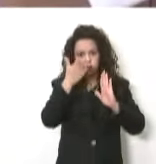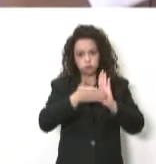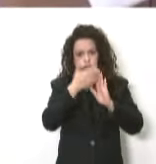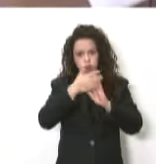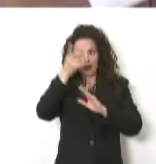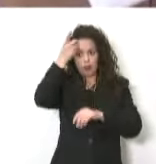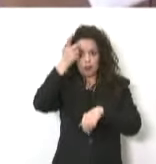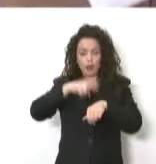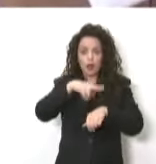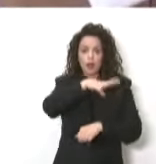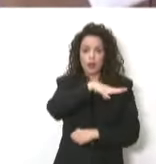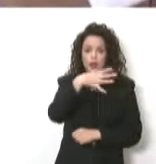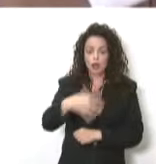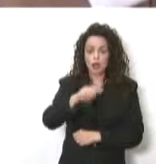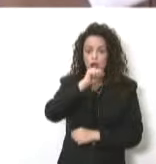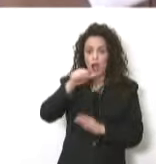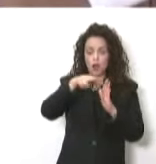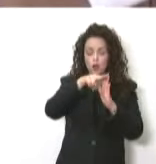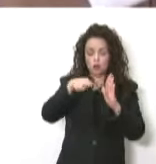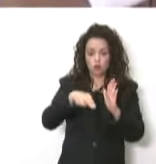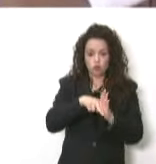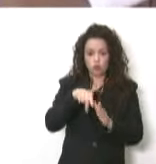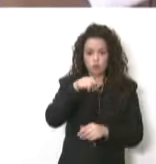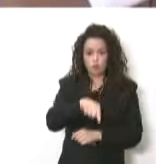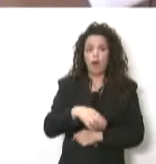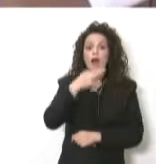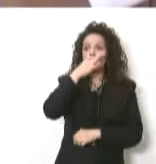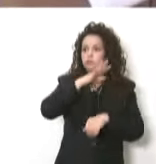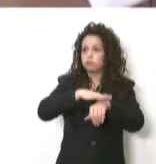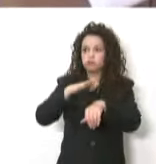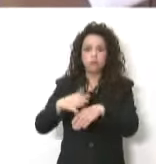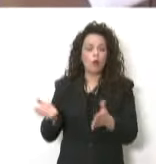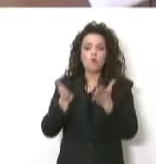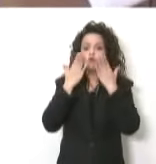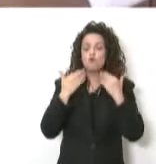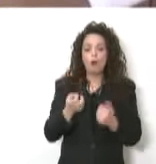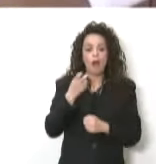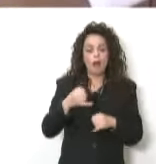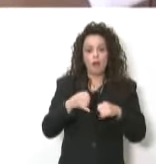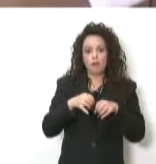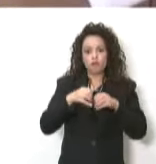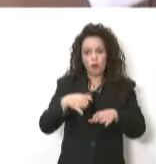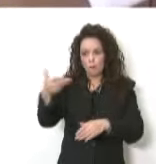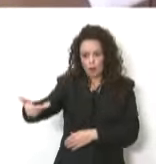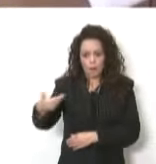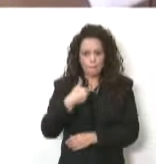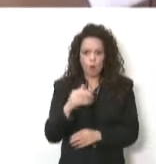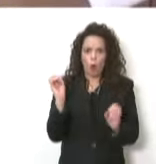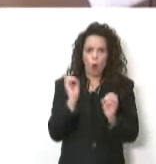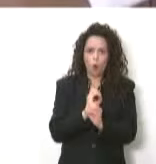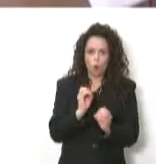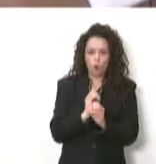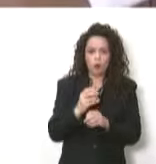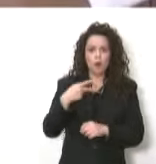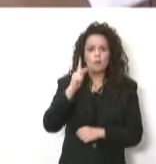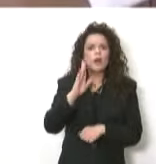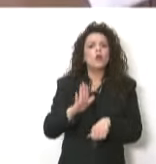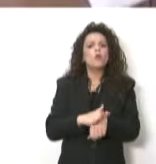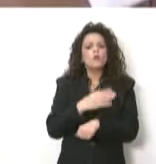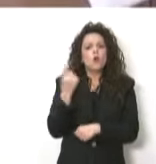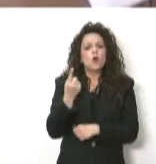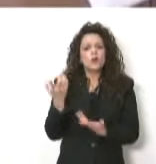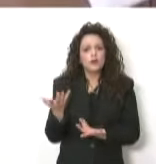Dirección General Adjunta Normativa, pues la primera indicó que no contaba con la información solicitada, pero no señaló los motivos de